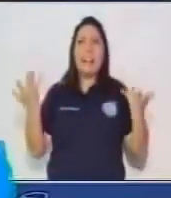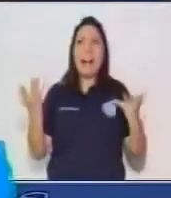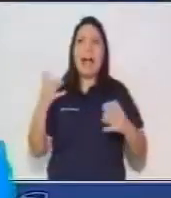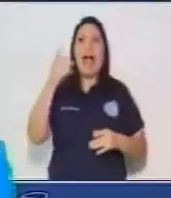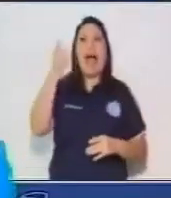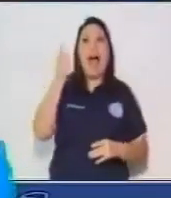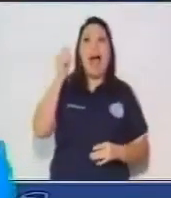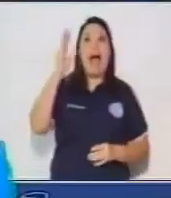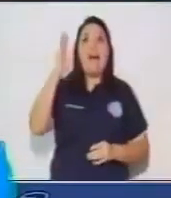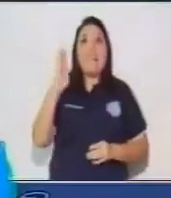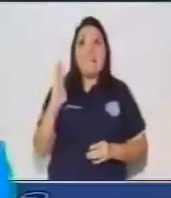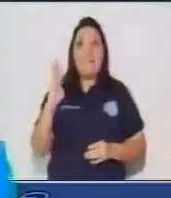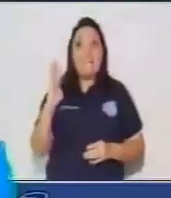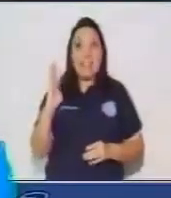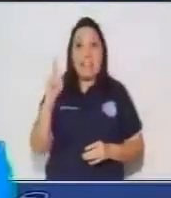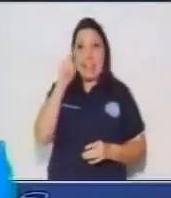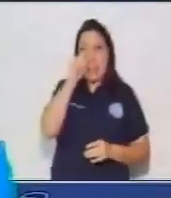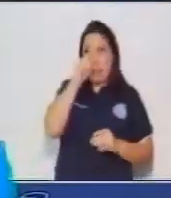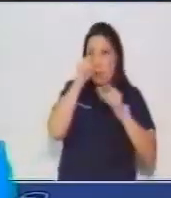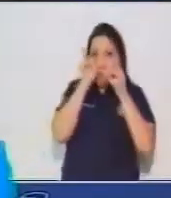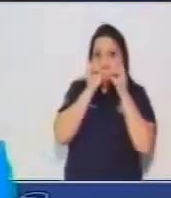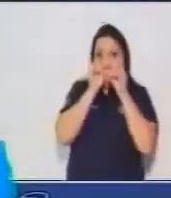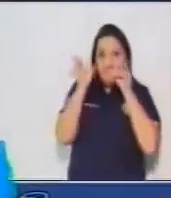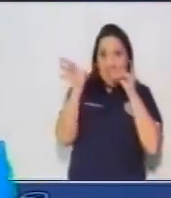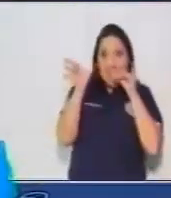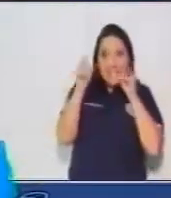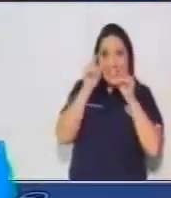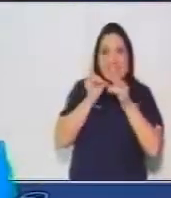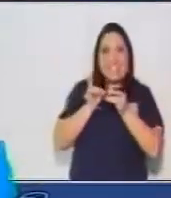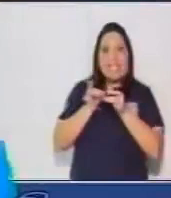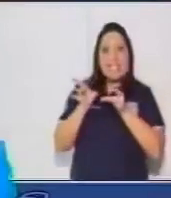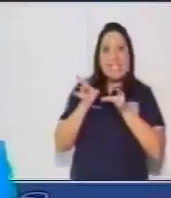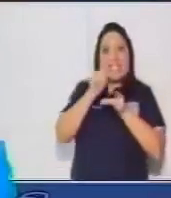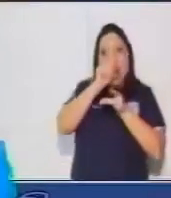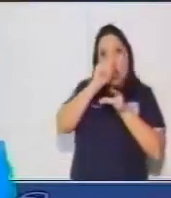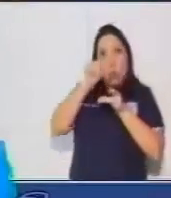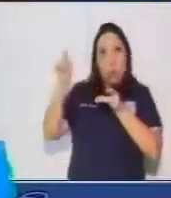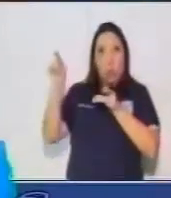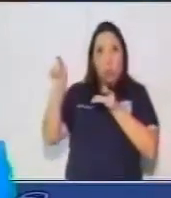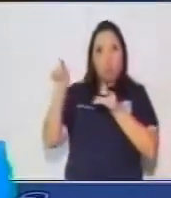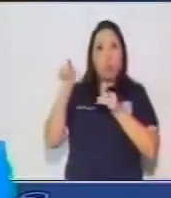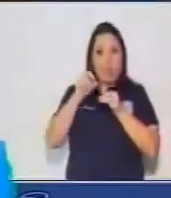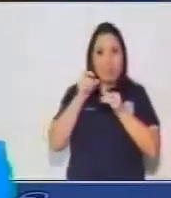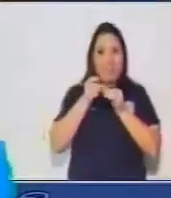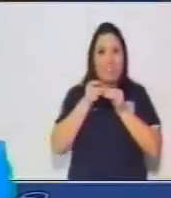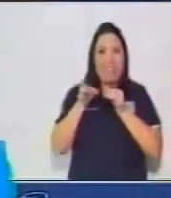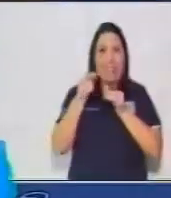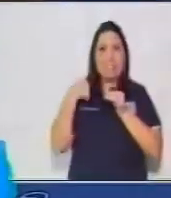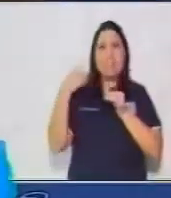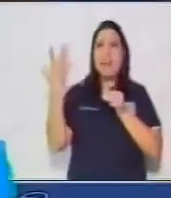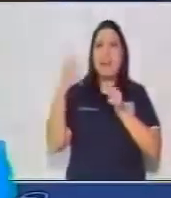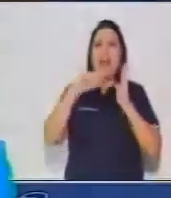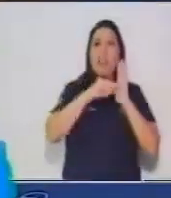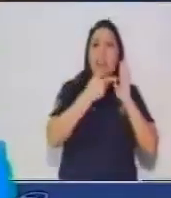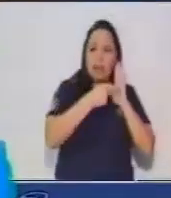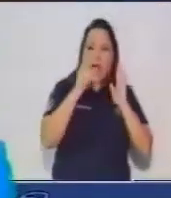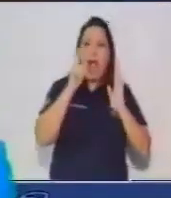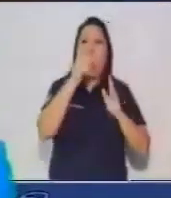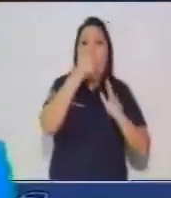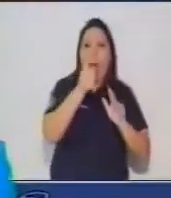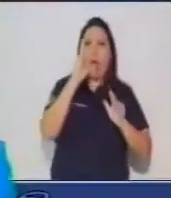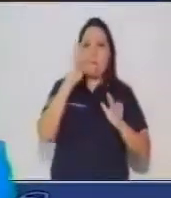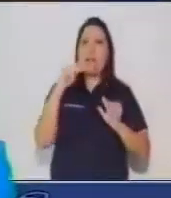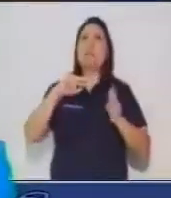AB y le vamos a colocar este símbolo de una flechita arriba para que